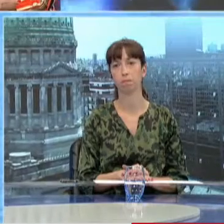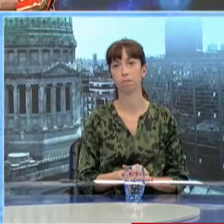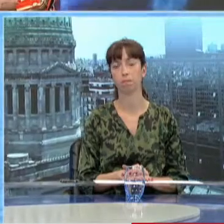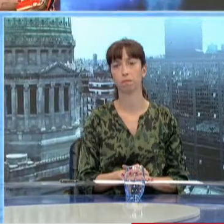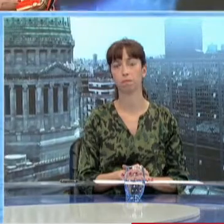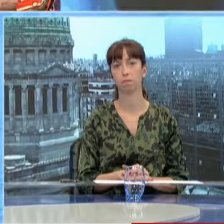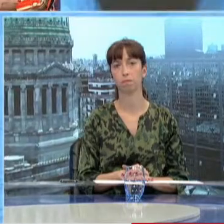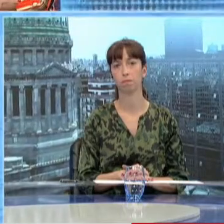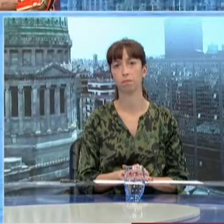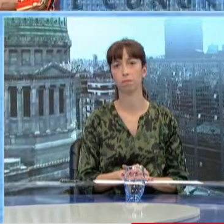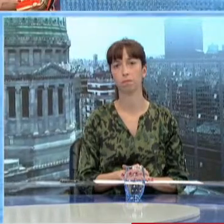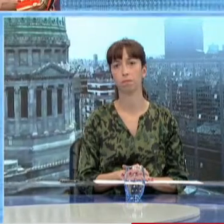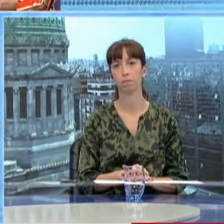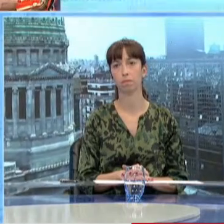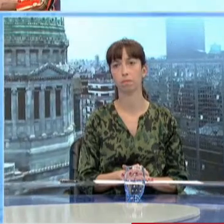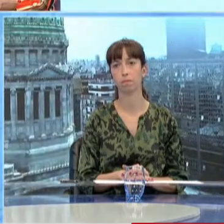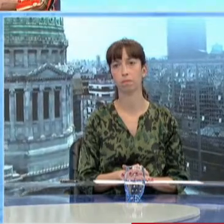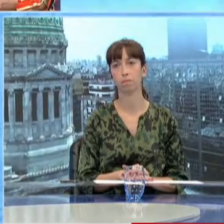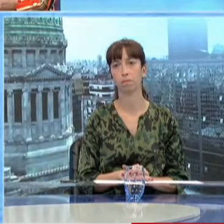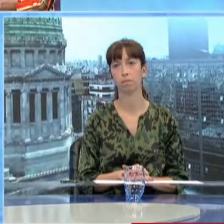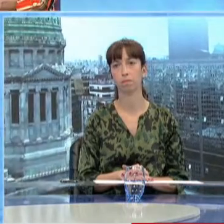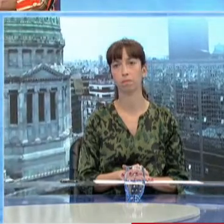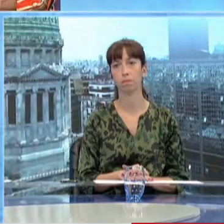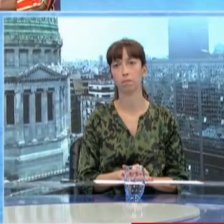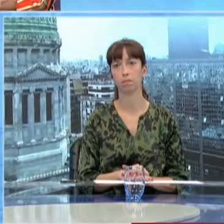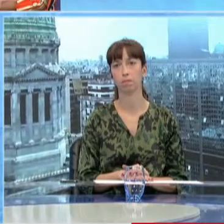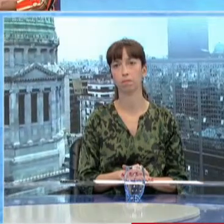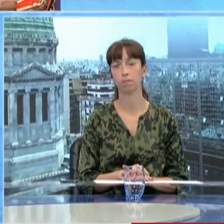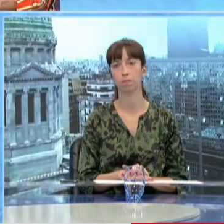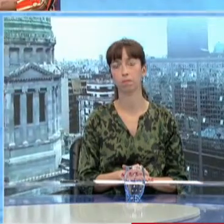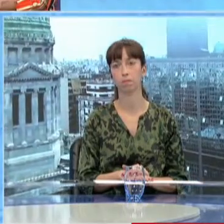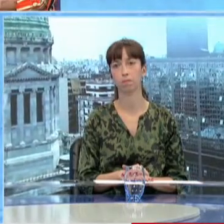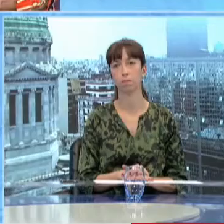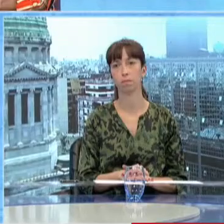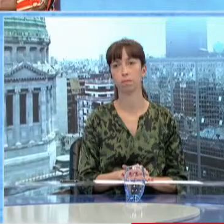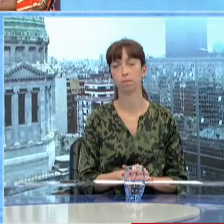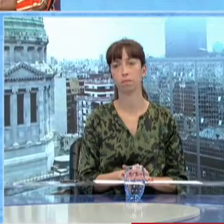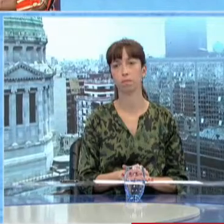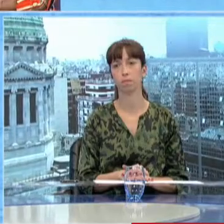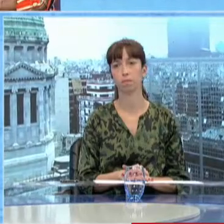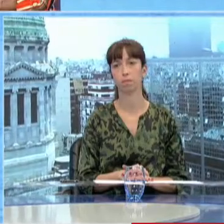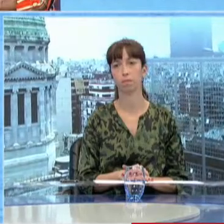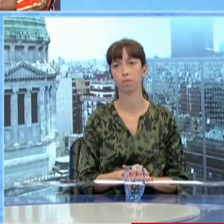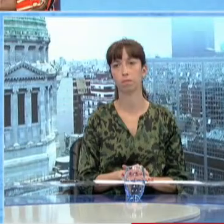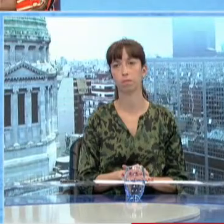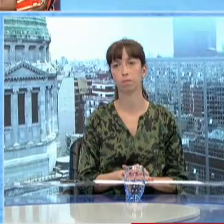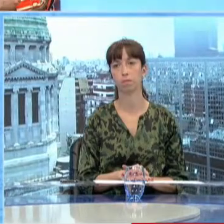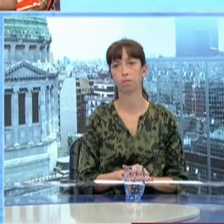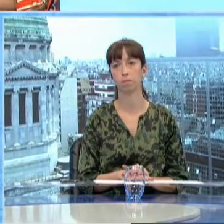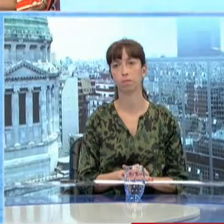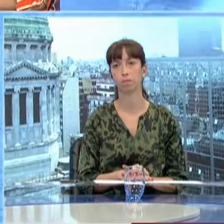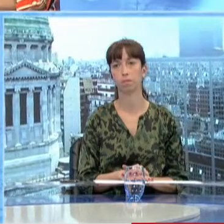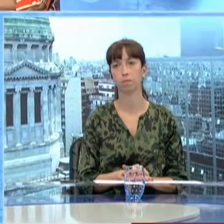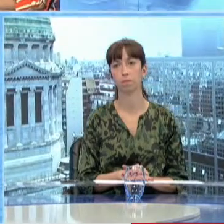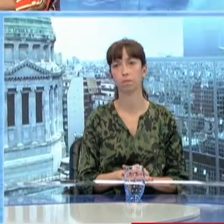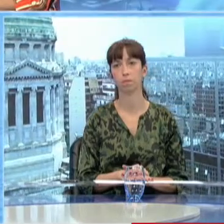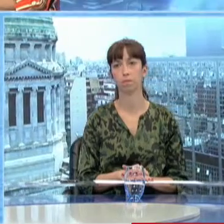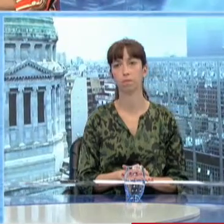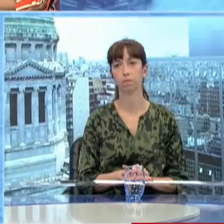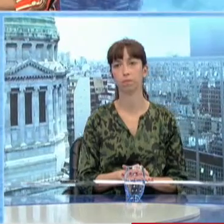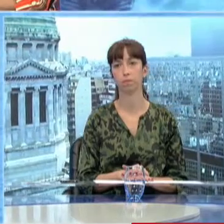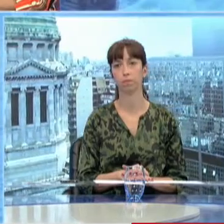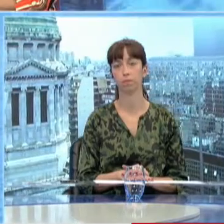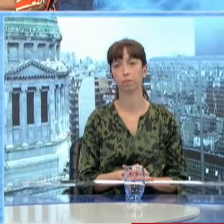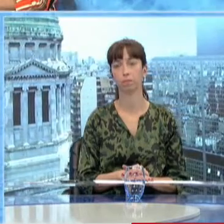reclamos, muchos de los cuales no tienen que ver con mayores gastos presupuestarios, sino con algunas adecuaciones de las planillas